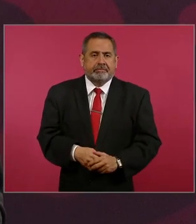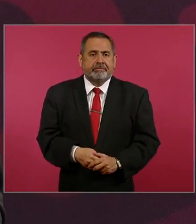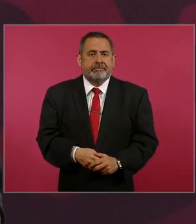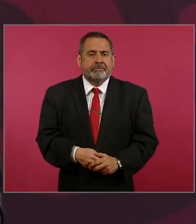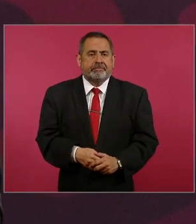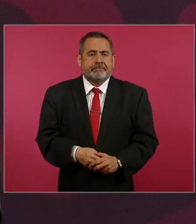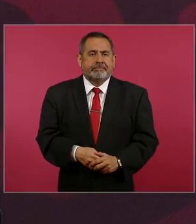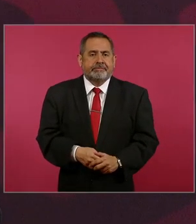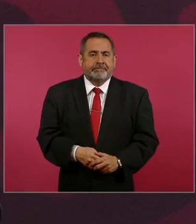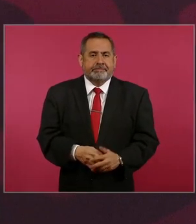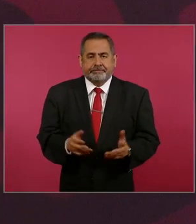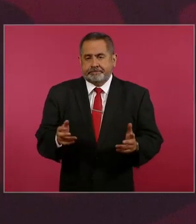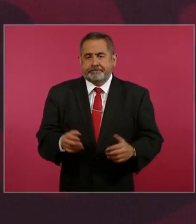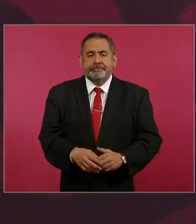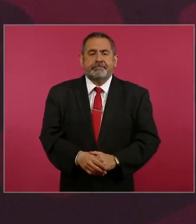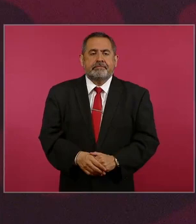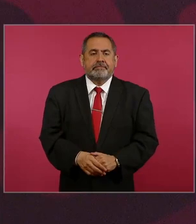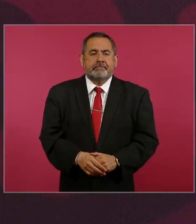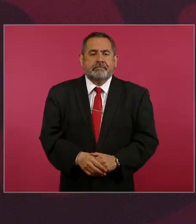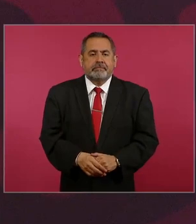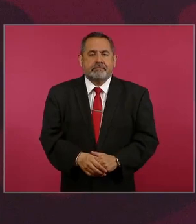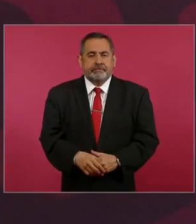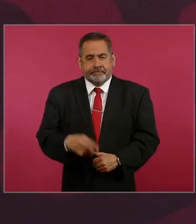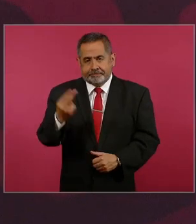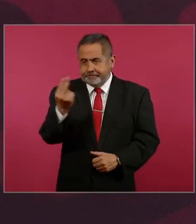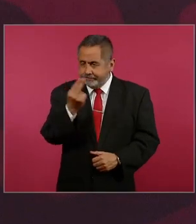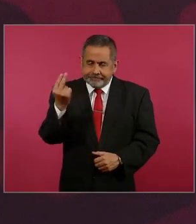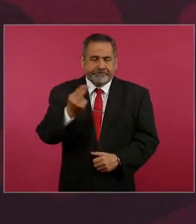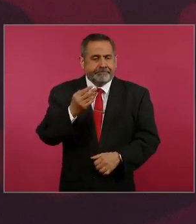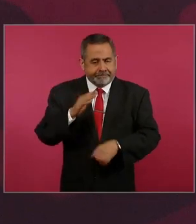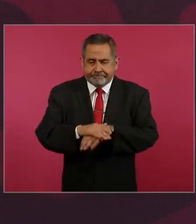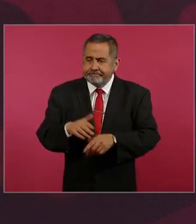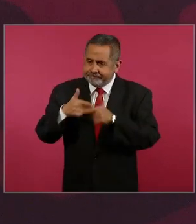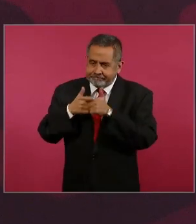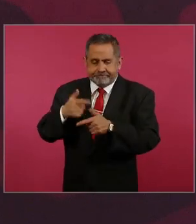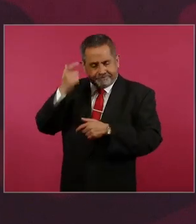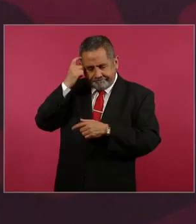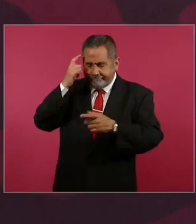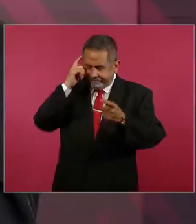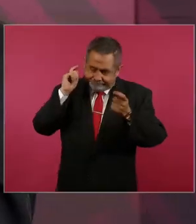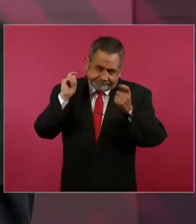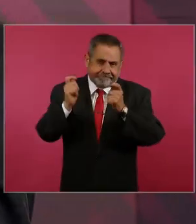entonces se necesita seguir cambiando